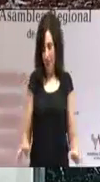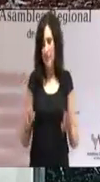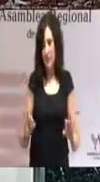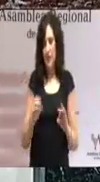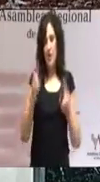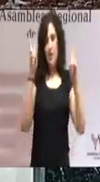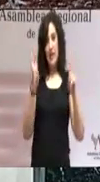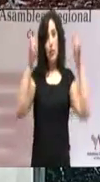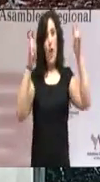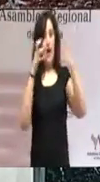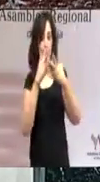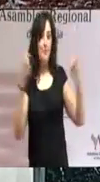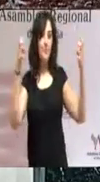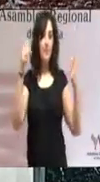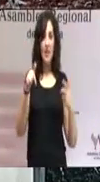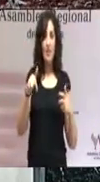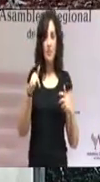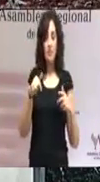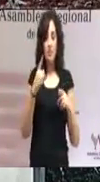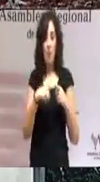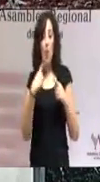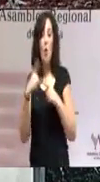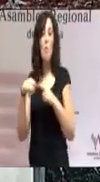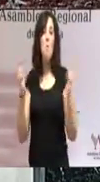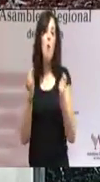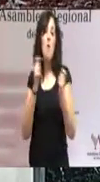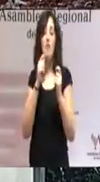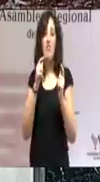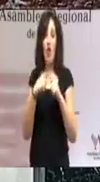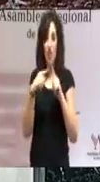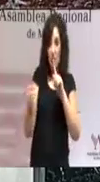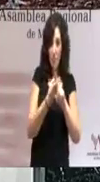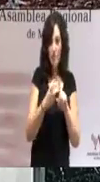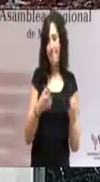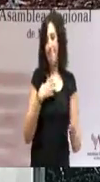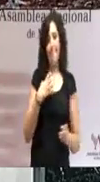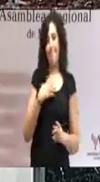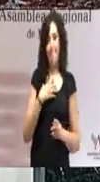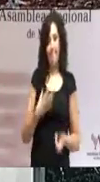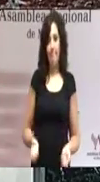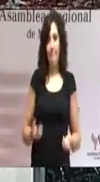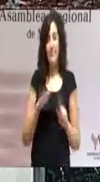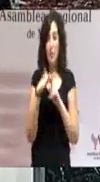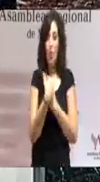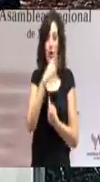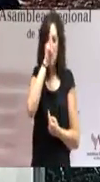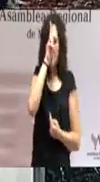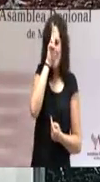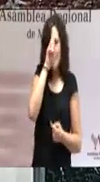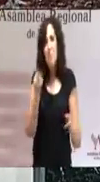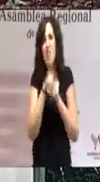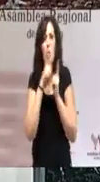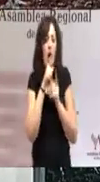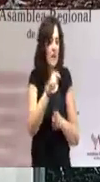con eslóganes, no se resuelven las cosas. La situación es tan preocupante que no vamos a discutir si es blanco